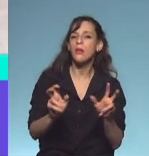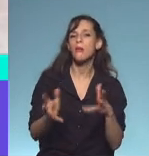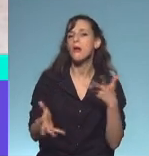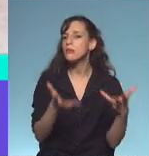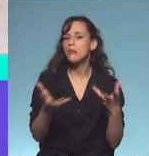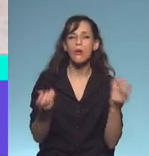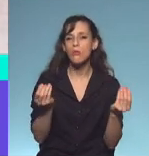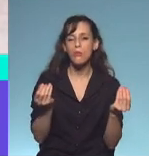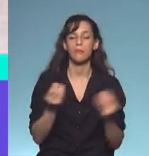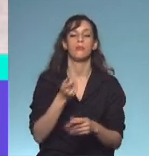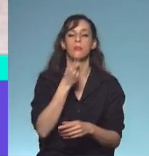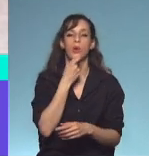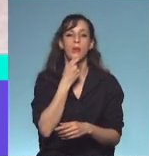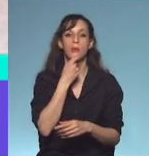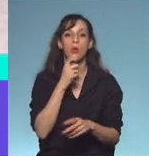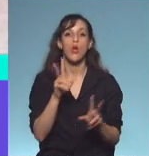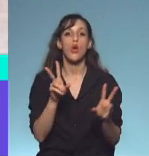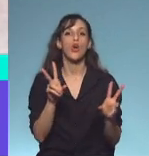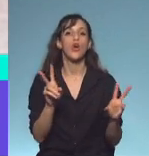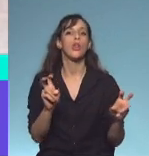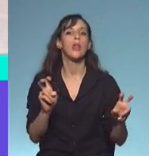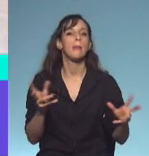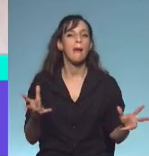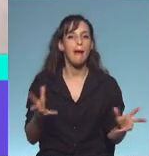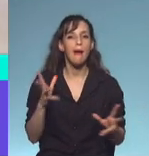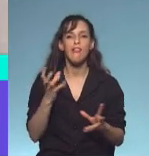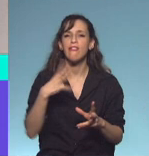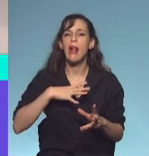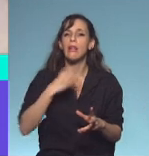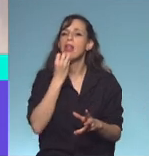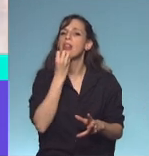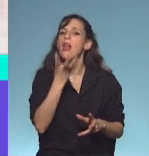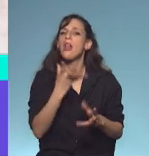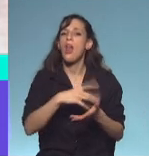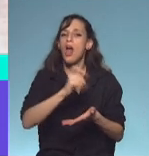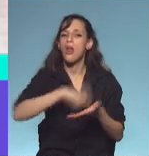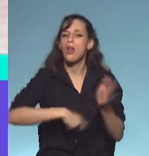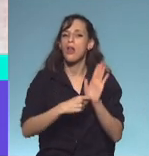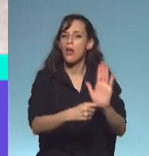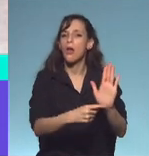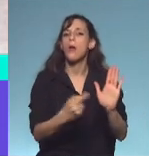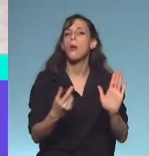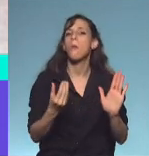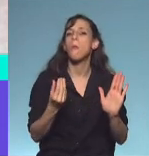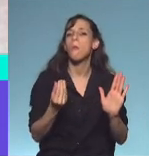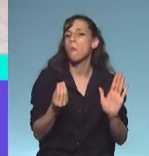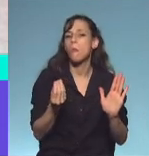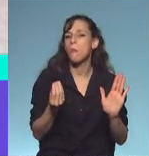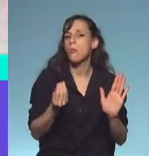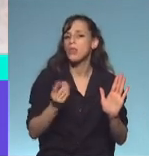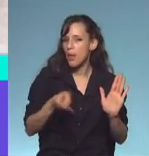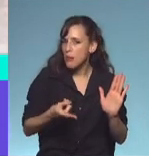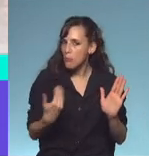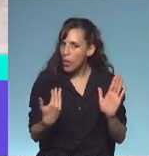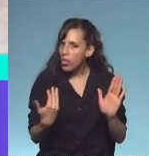el tema de los activos externos no declarados, ¿también tiene que ver con este tema de la declaración de los aportes solidarios?